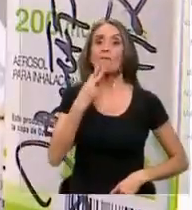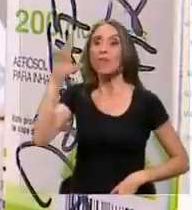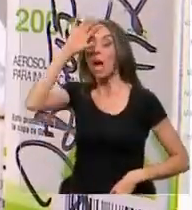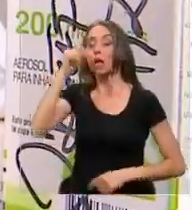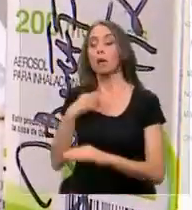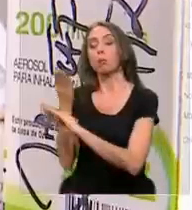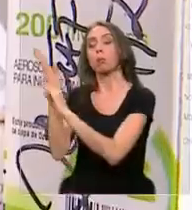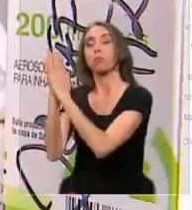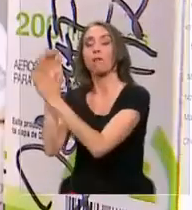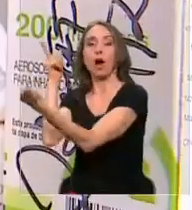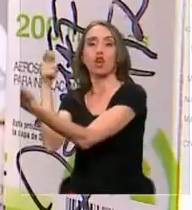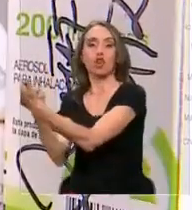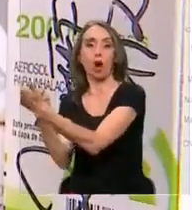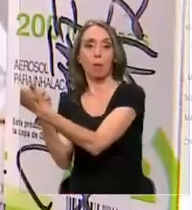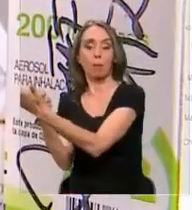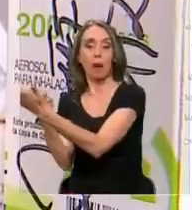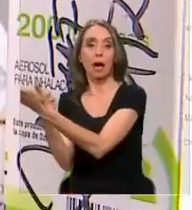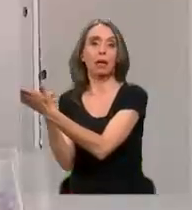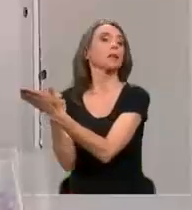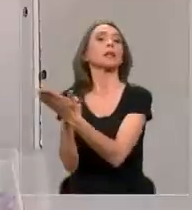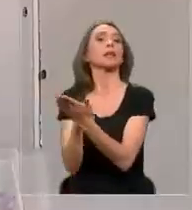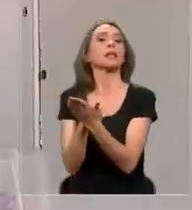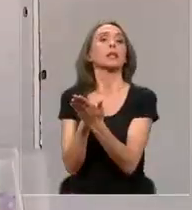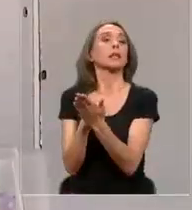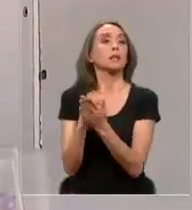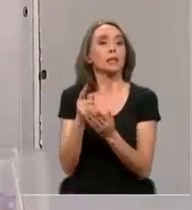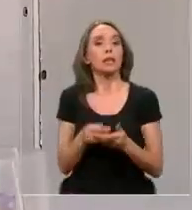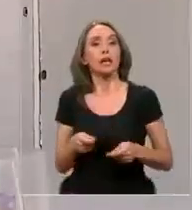reconoce que es un intercambio informal